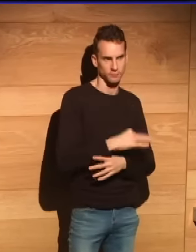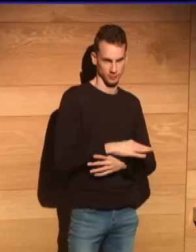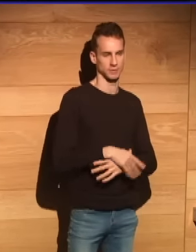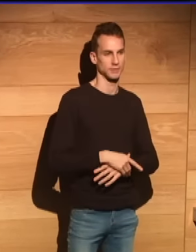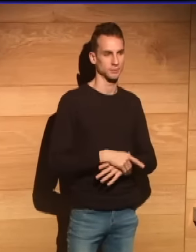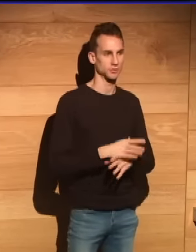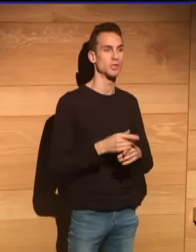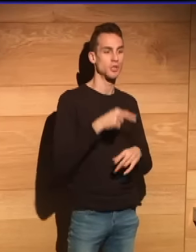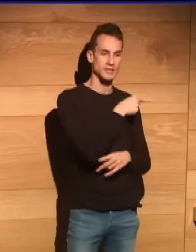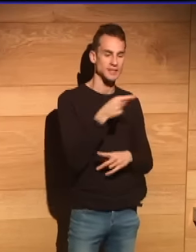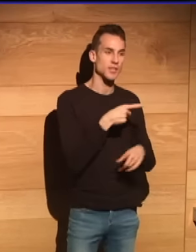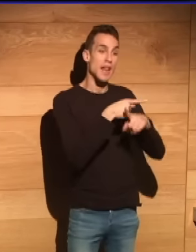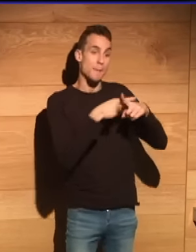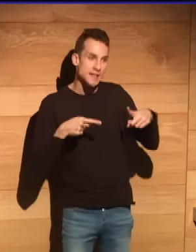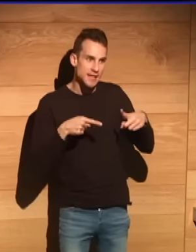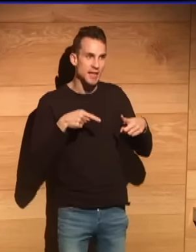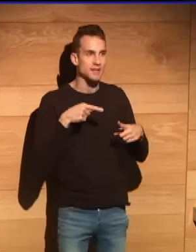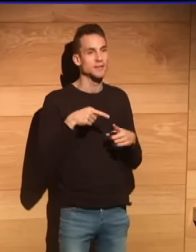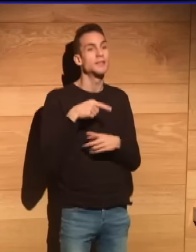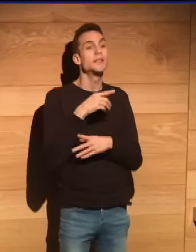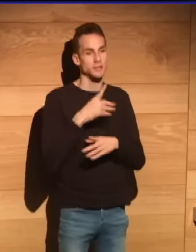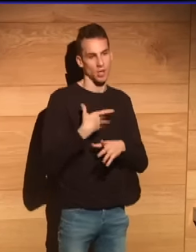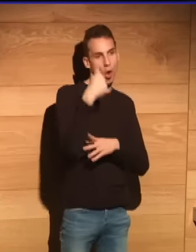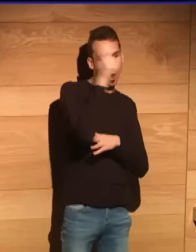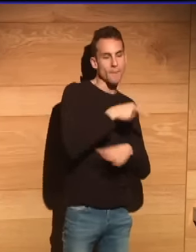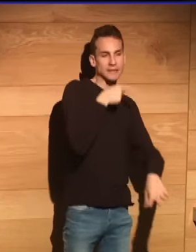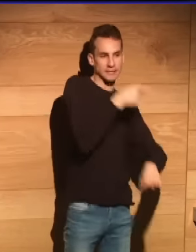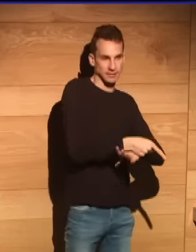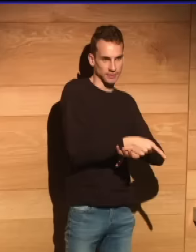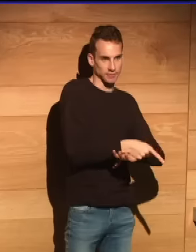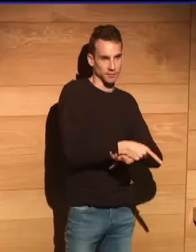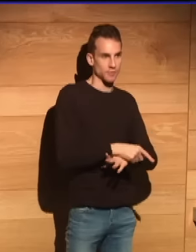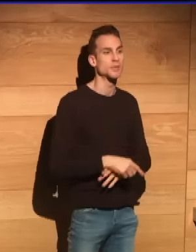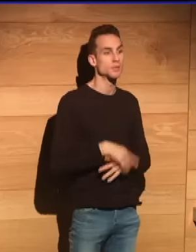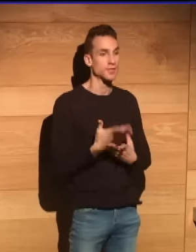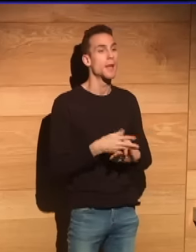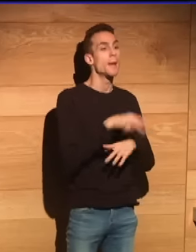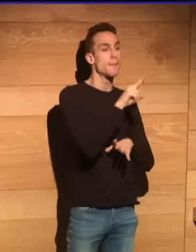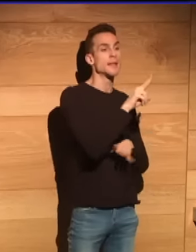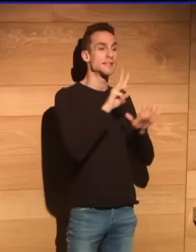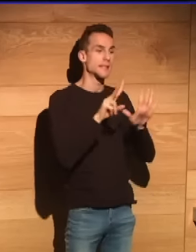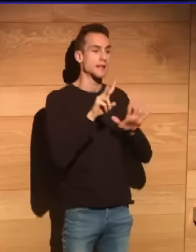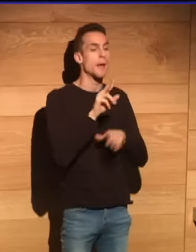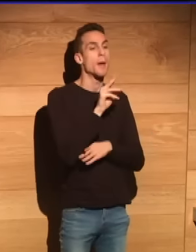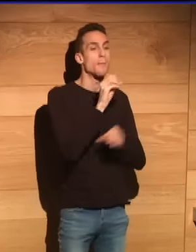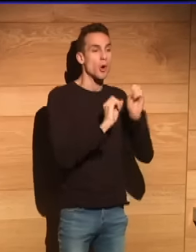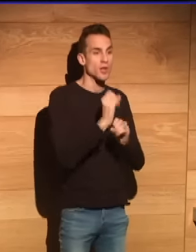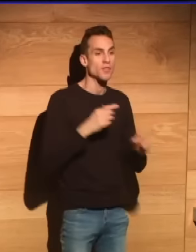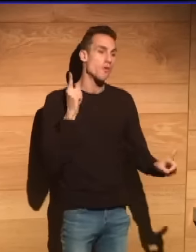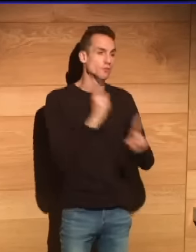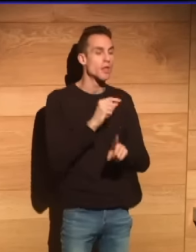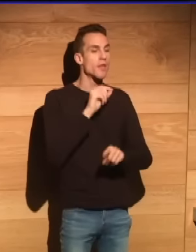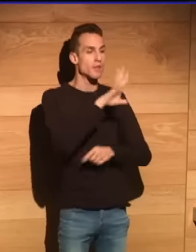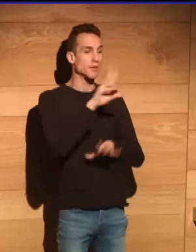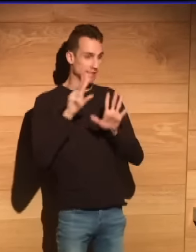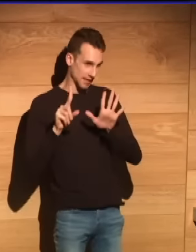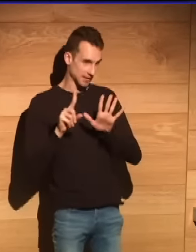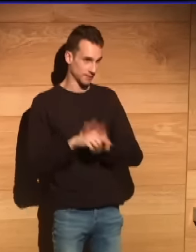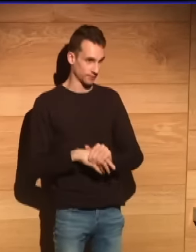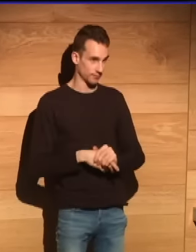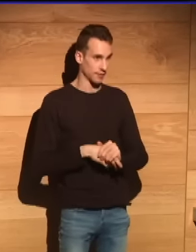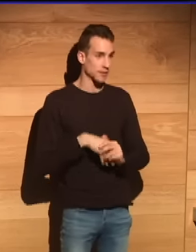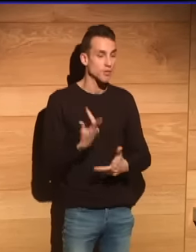mujeres es la mitad de las empresas lideradas por hombres, 27% contra 56%. Por lo tanto, la mujer cuando emprende es que está mucho más preparada y